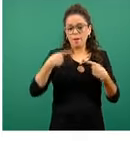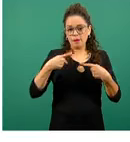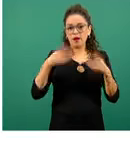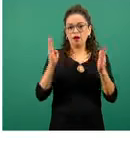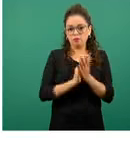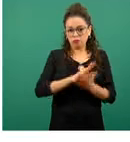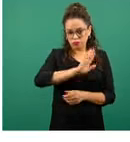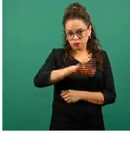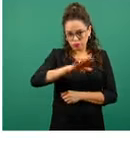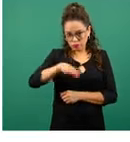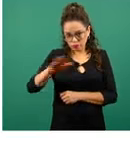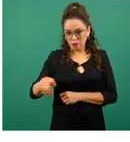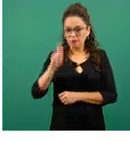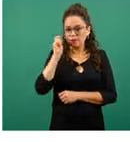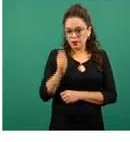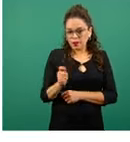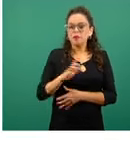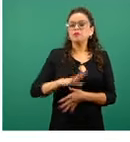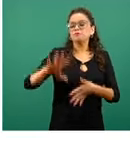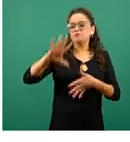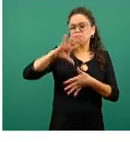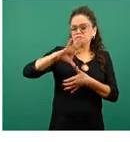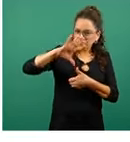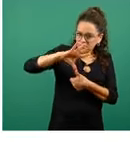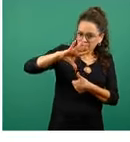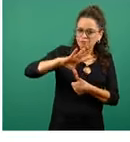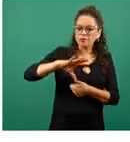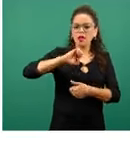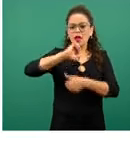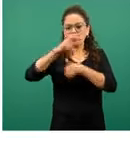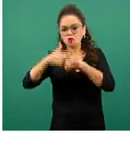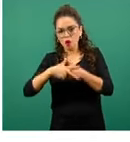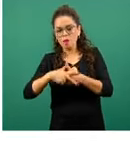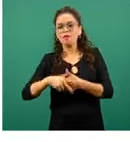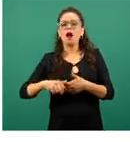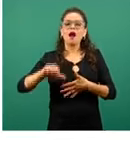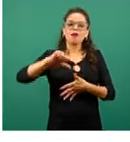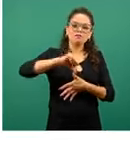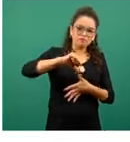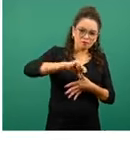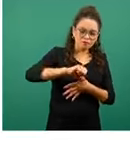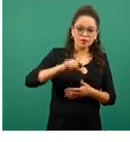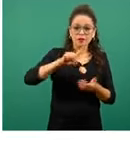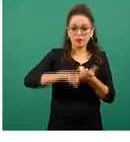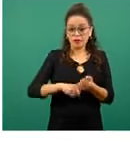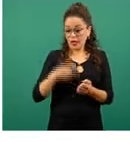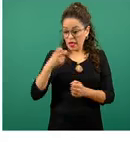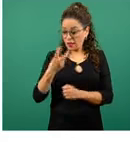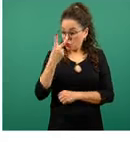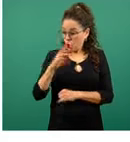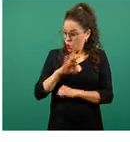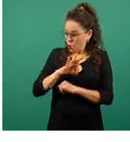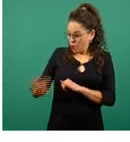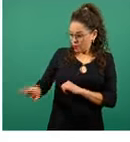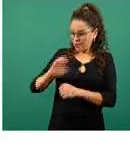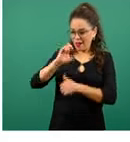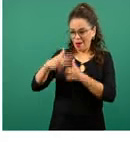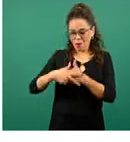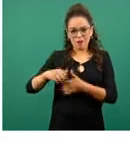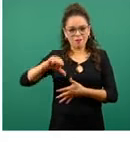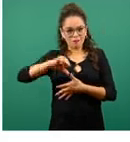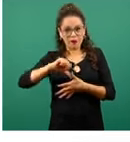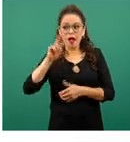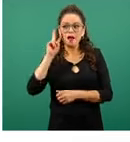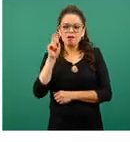en América del Norte, en Europa, en América del Sur, aunque para efectos de estas 2 últimas se empieza ya a ver o evidenciar